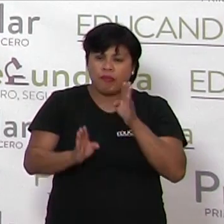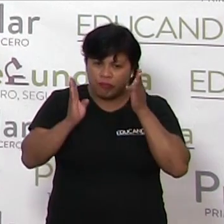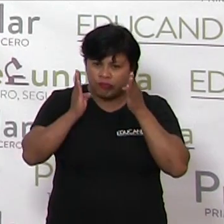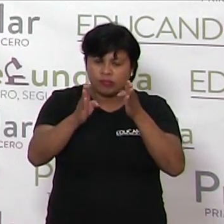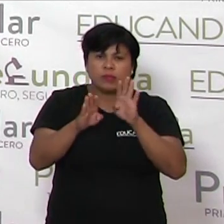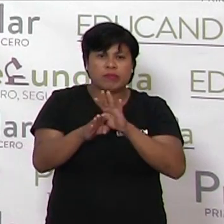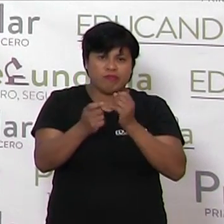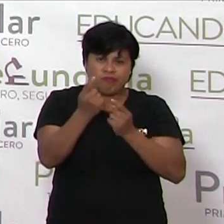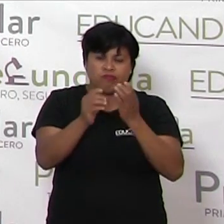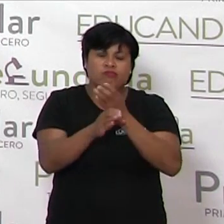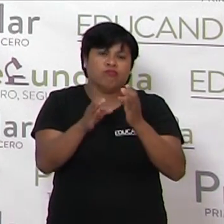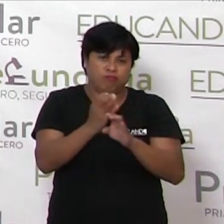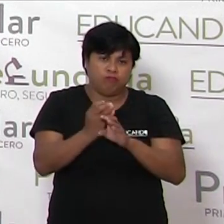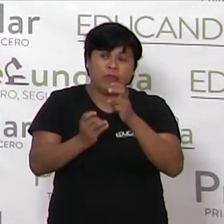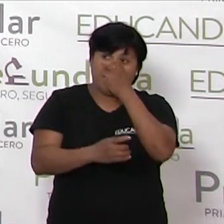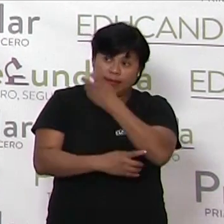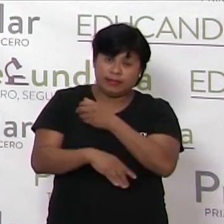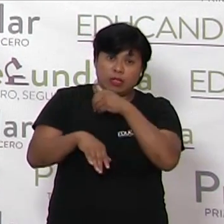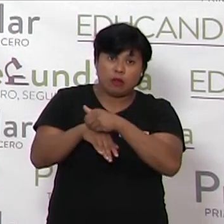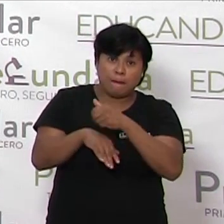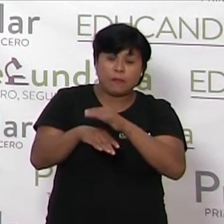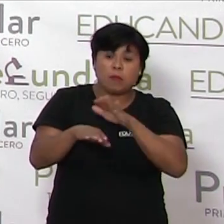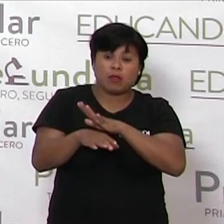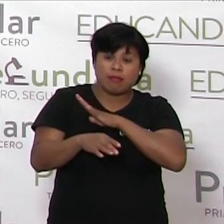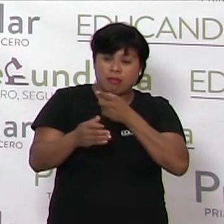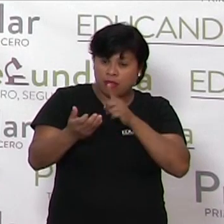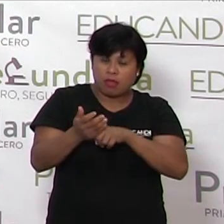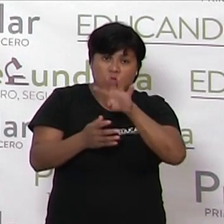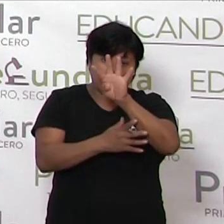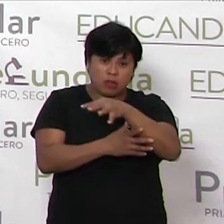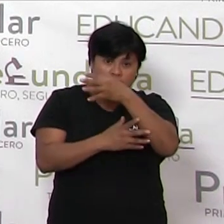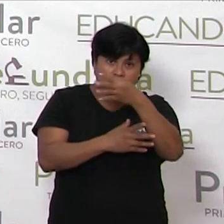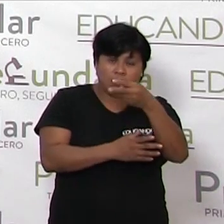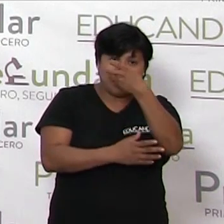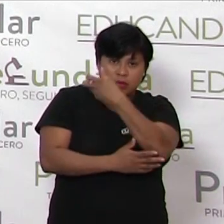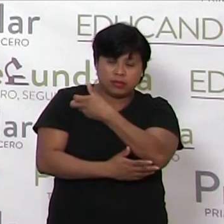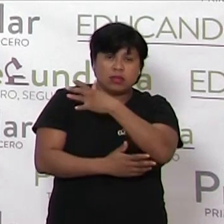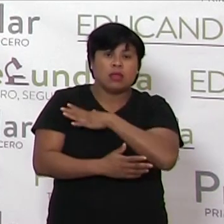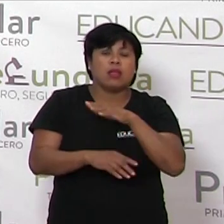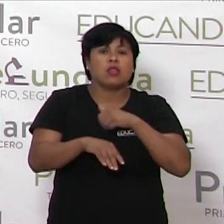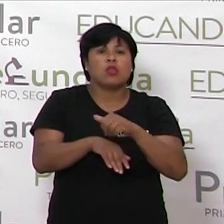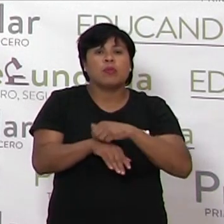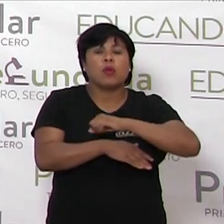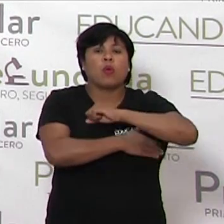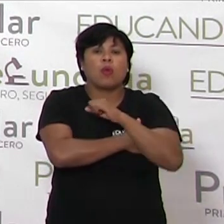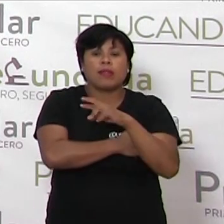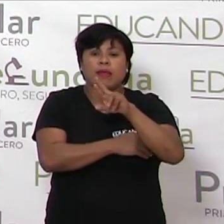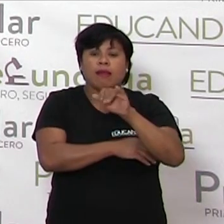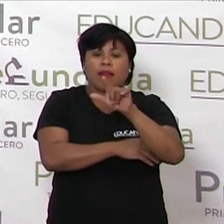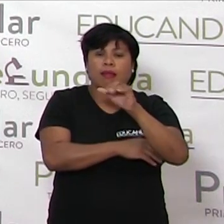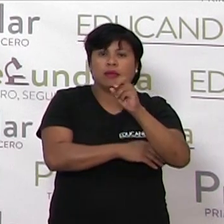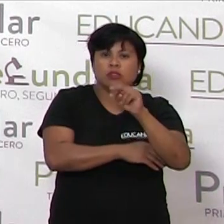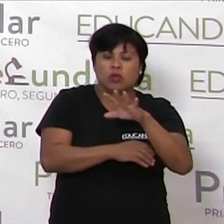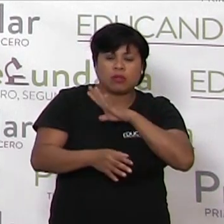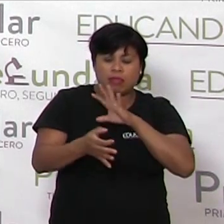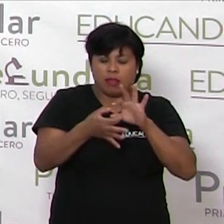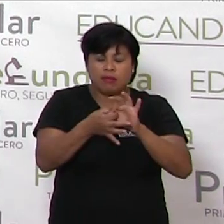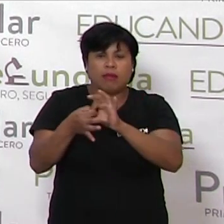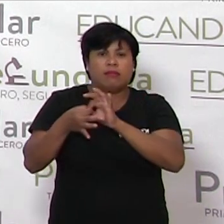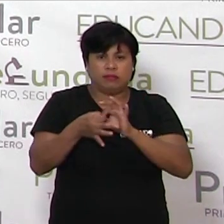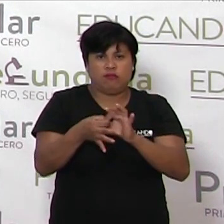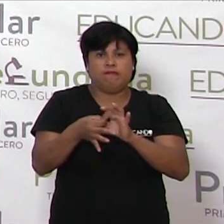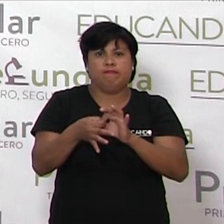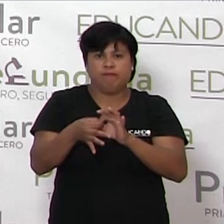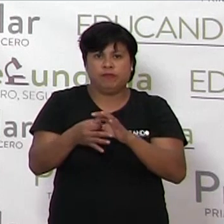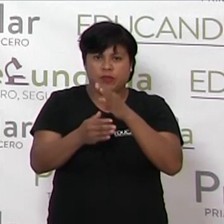centrándonos en algunas cosas. Estos números, por estar dentro de una tabla de variación proporcional, los números guardan una relación. ¿De